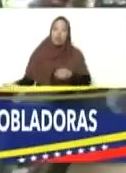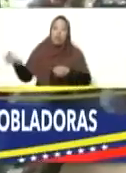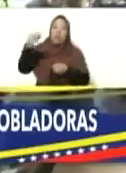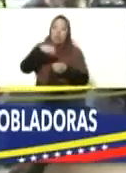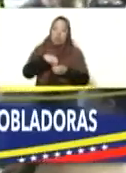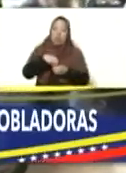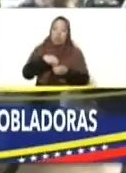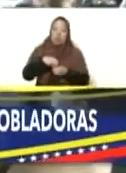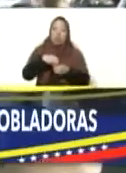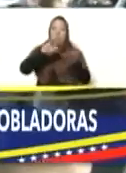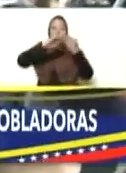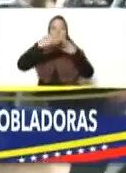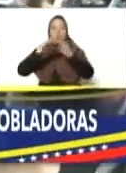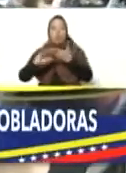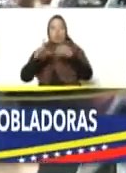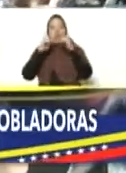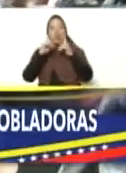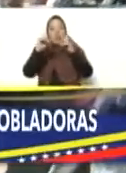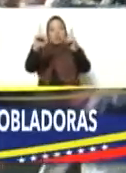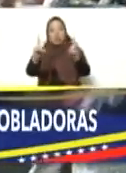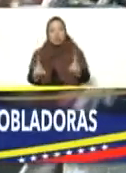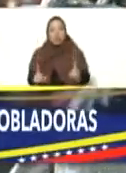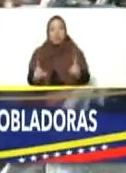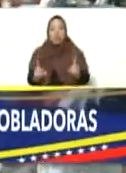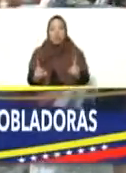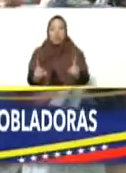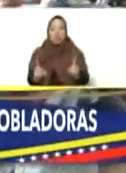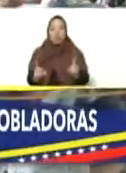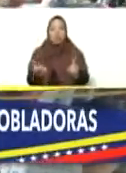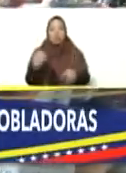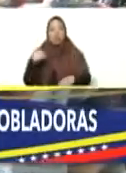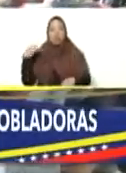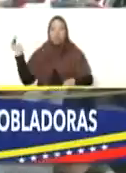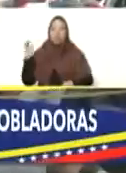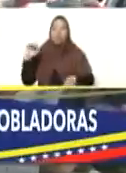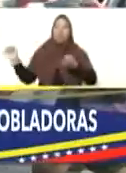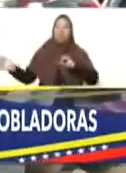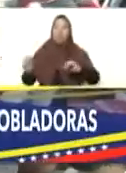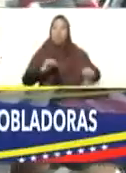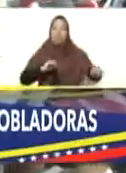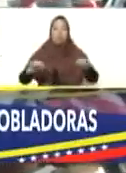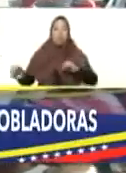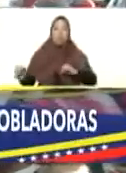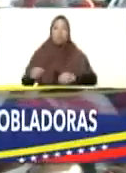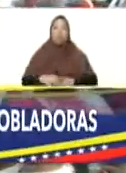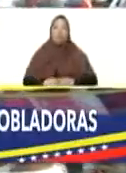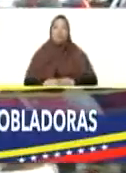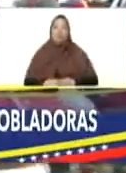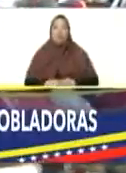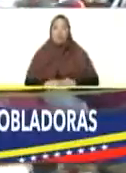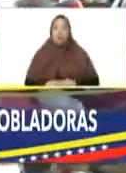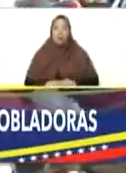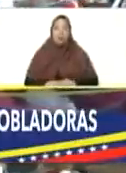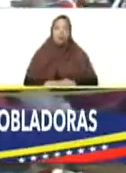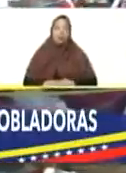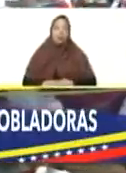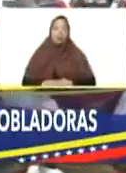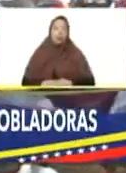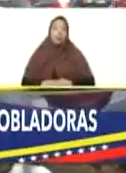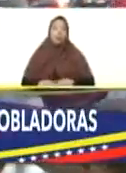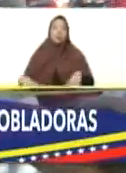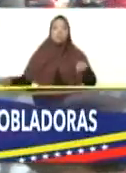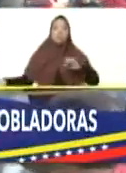al conjunto de decisiones yo vengo del movimiento popular saben ustedes del